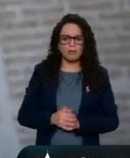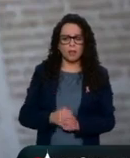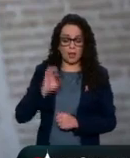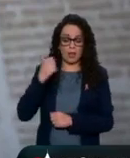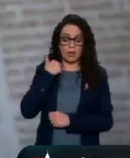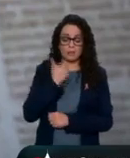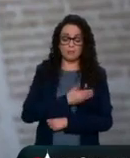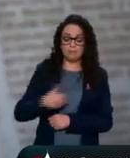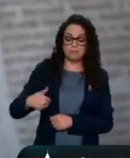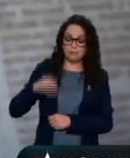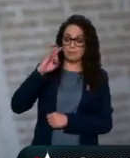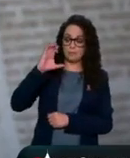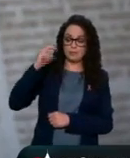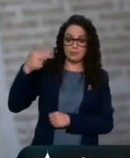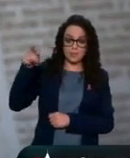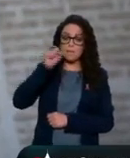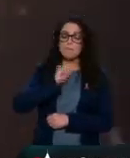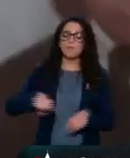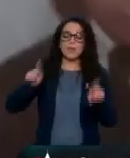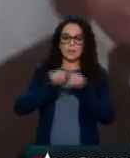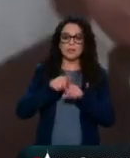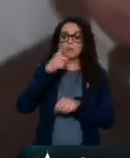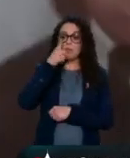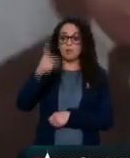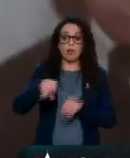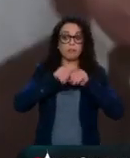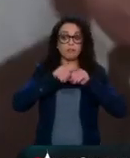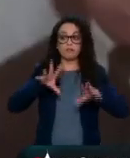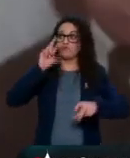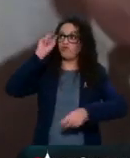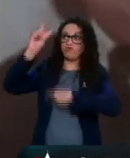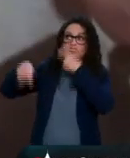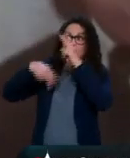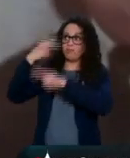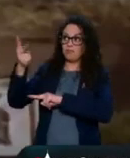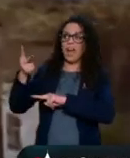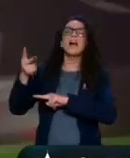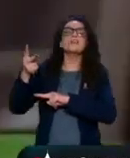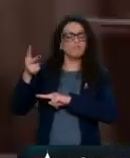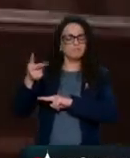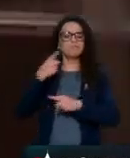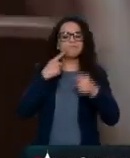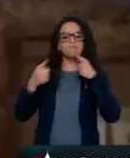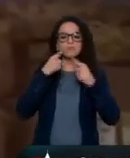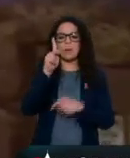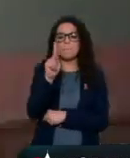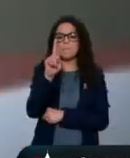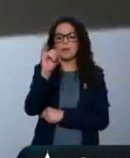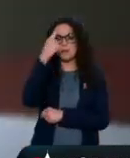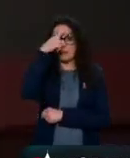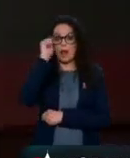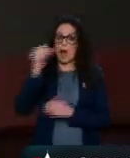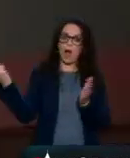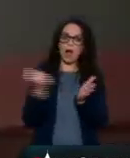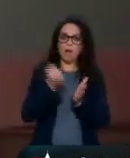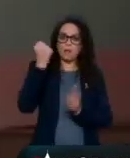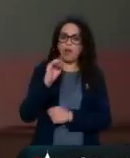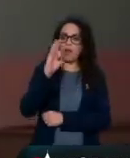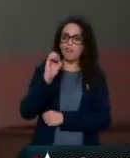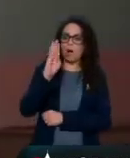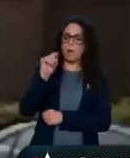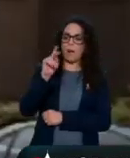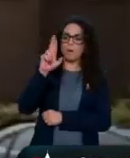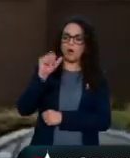Calderón, quien a pesar de haber dicho públicamente que no lo haría, pactó con el PRI para aprobar el FOBAPROA el 12